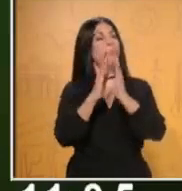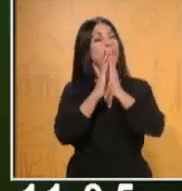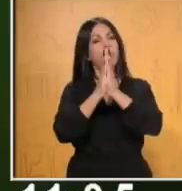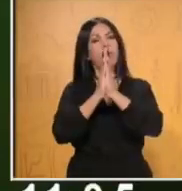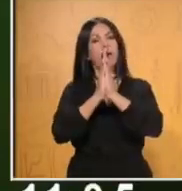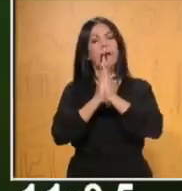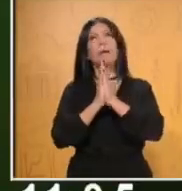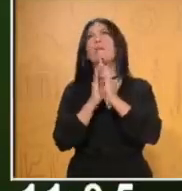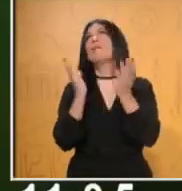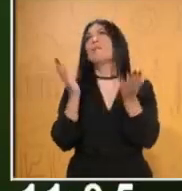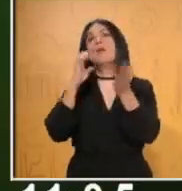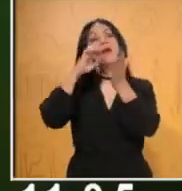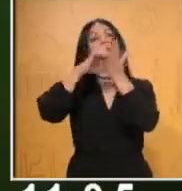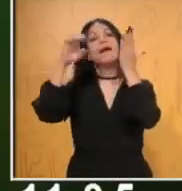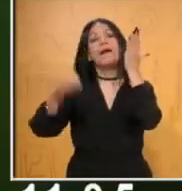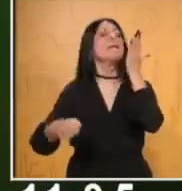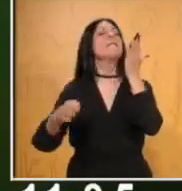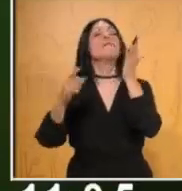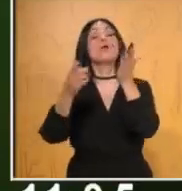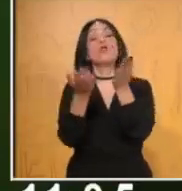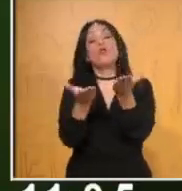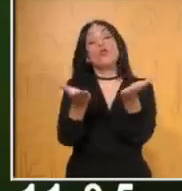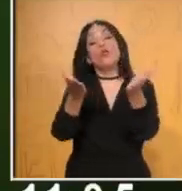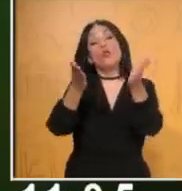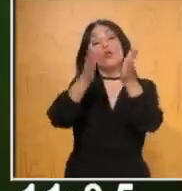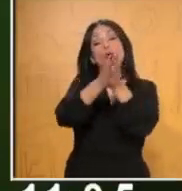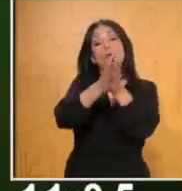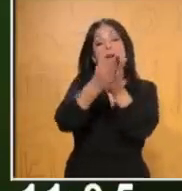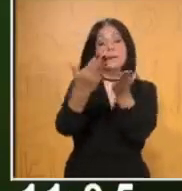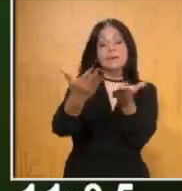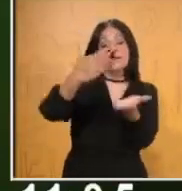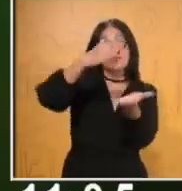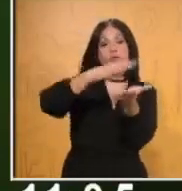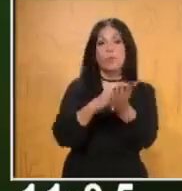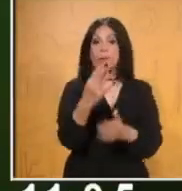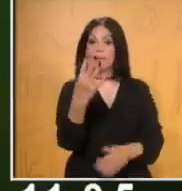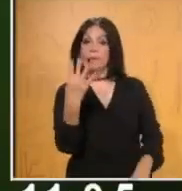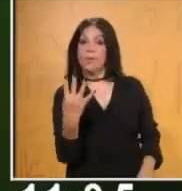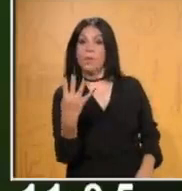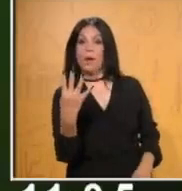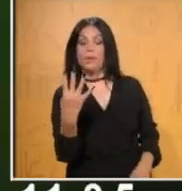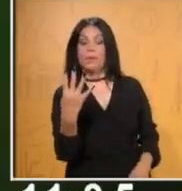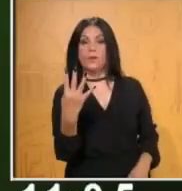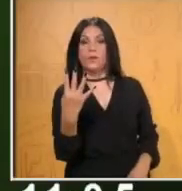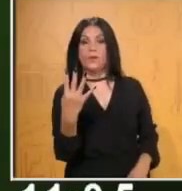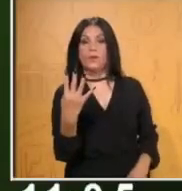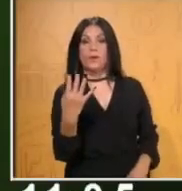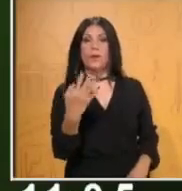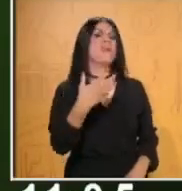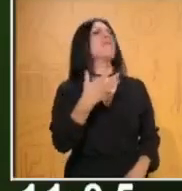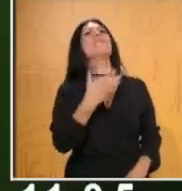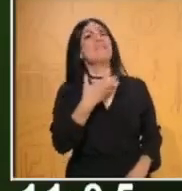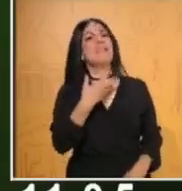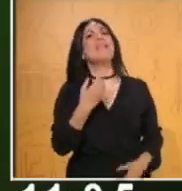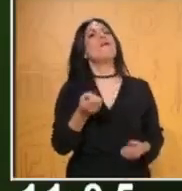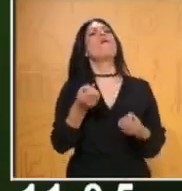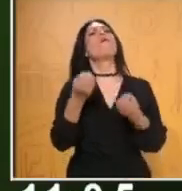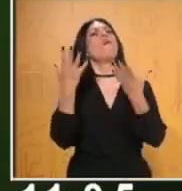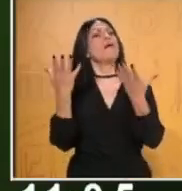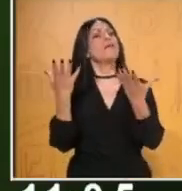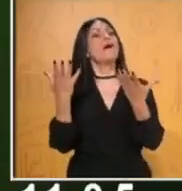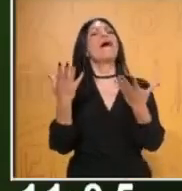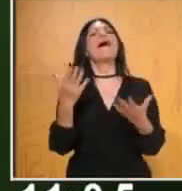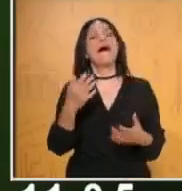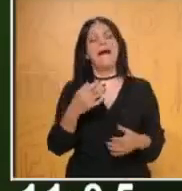círculo en cuatro partes iguales, te vas a dar cuenta que mide los ángulos